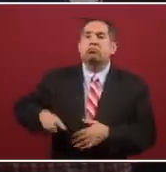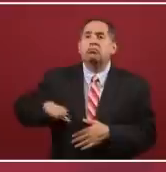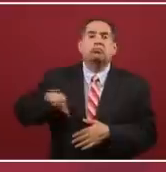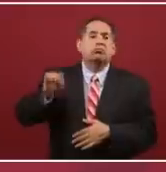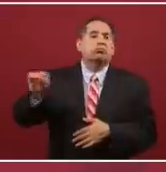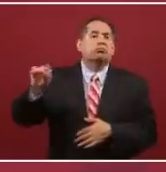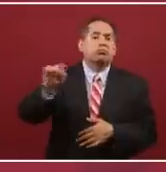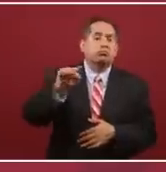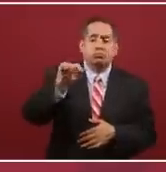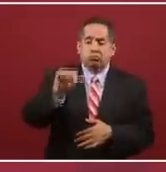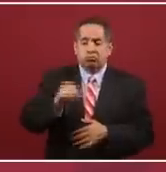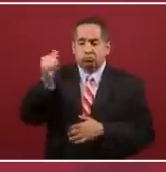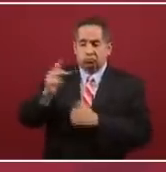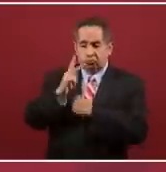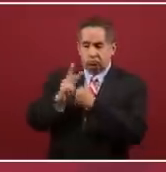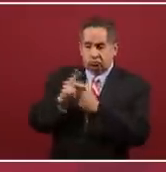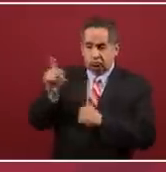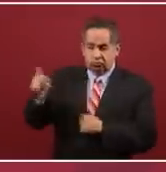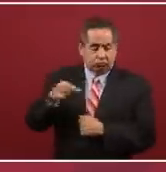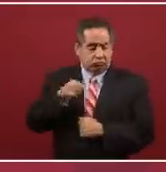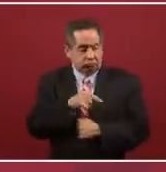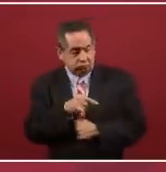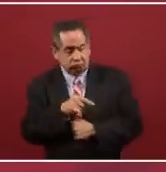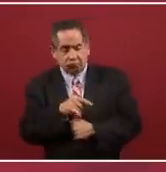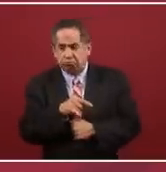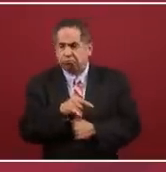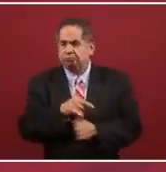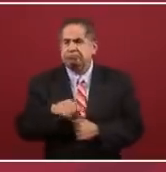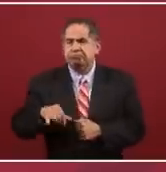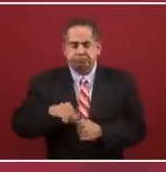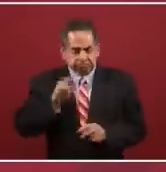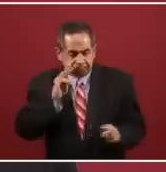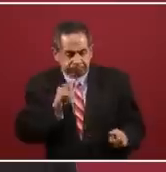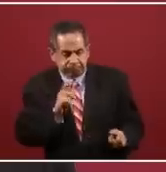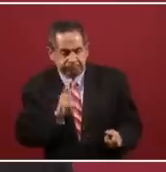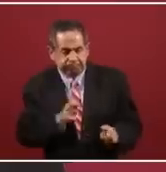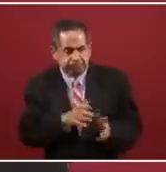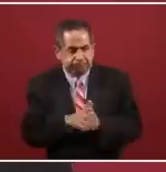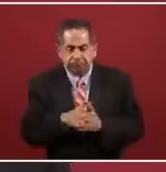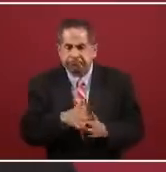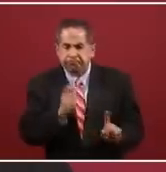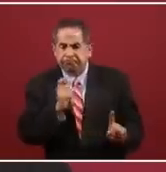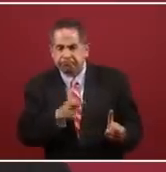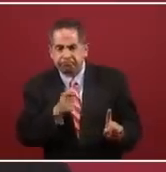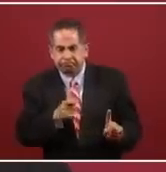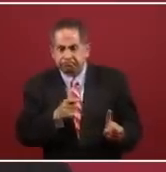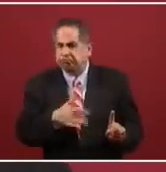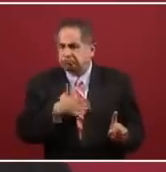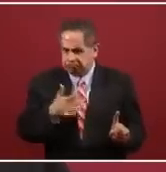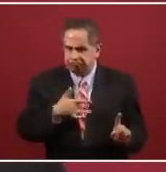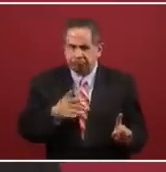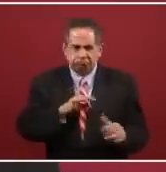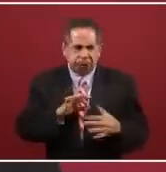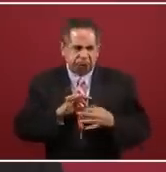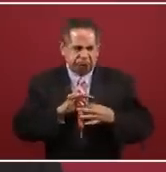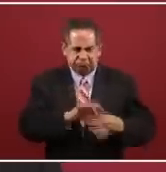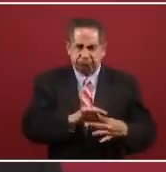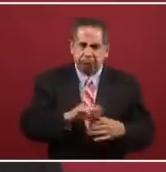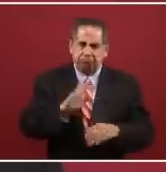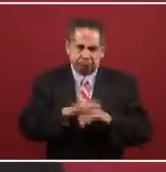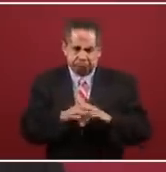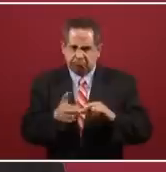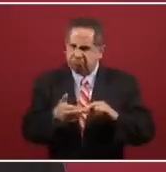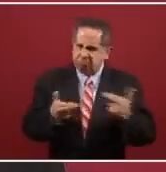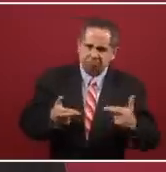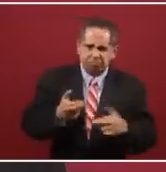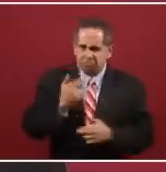de otros países tienen mucho interés en fortalecer las relaciones con